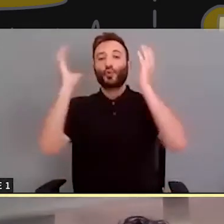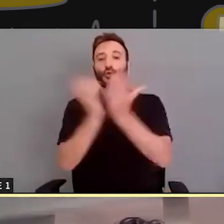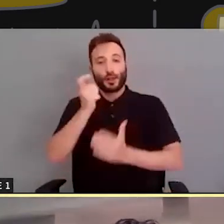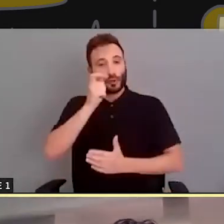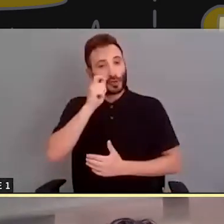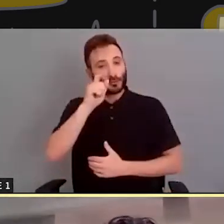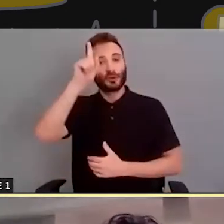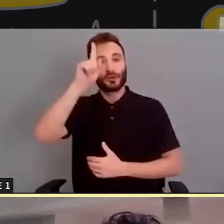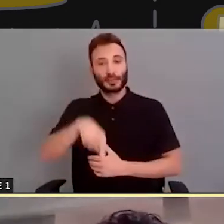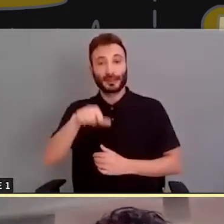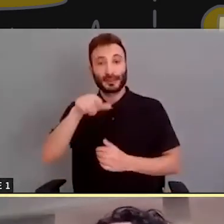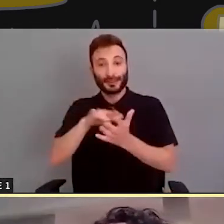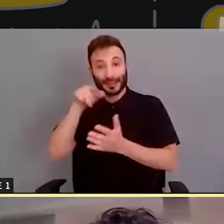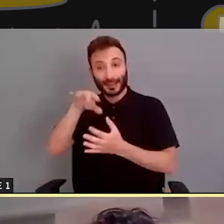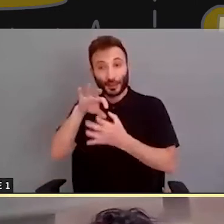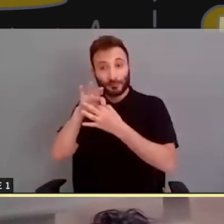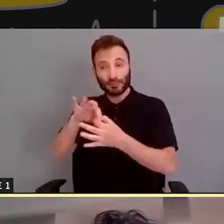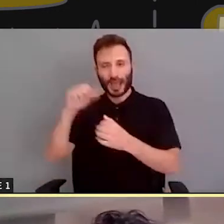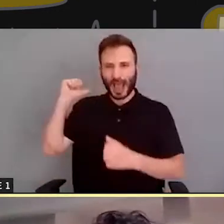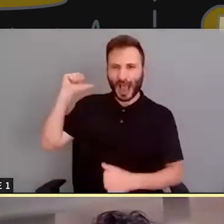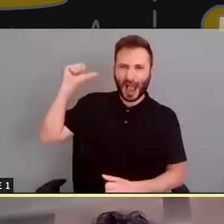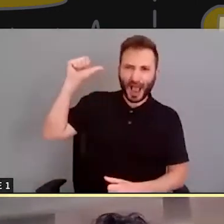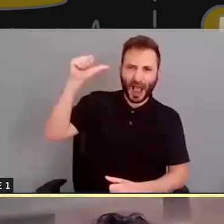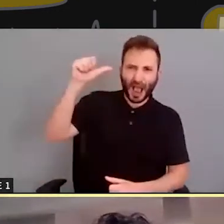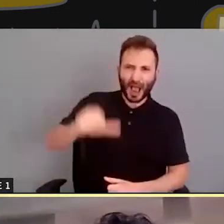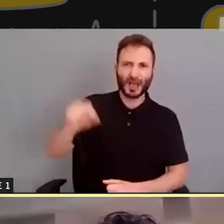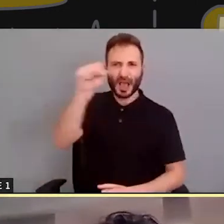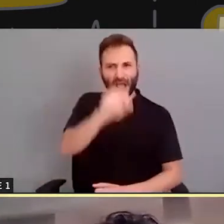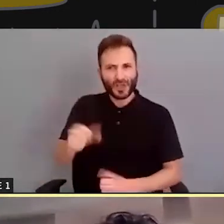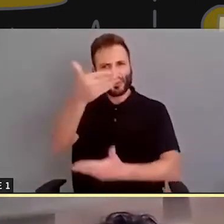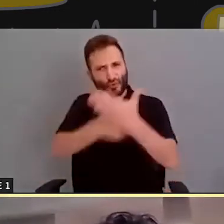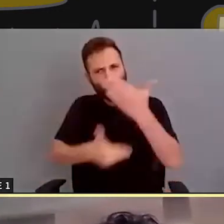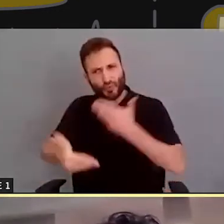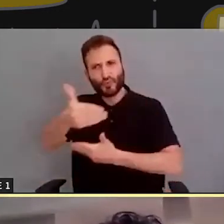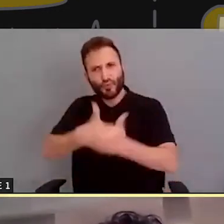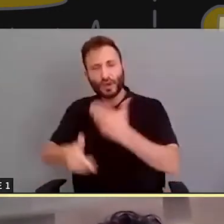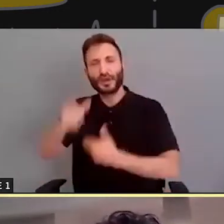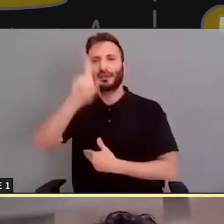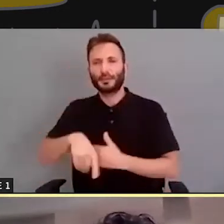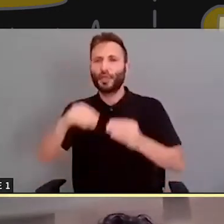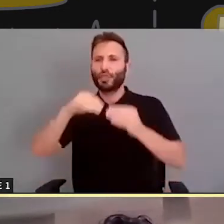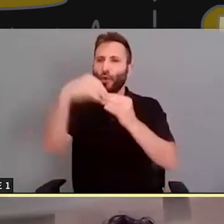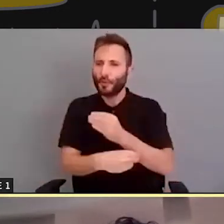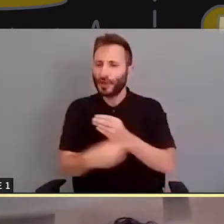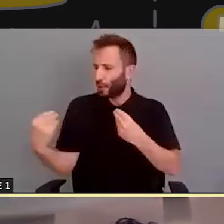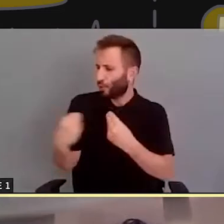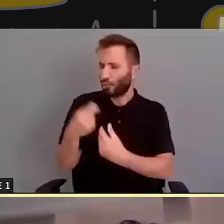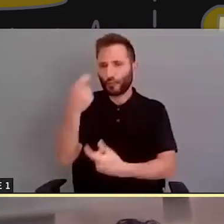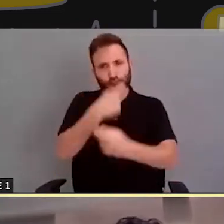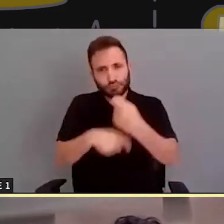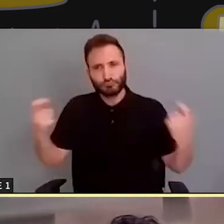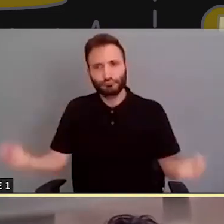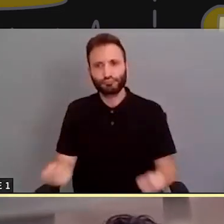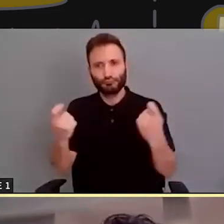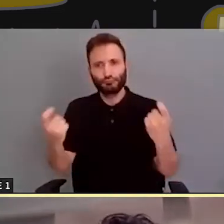con ENADIA llevaban pues, largos años de colaboración, habían publicado numerosos documentos y había llegado el momento de dar ese